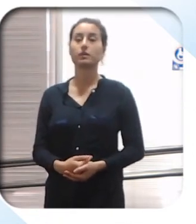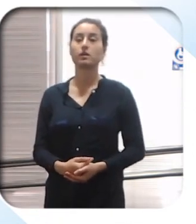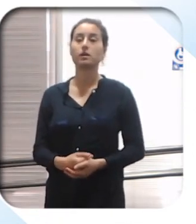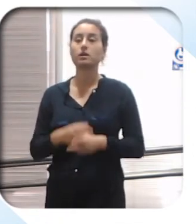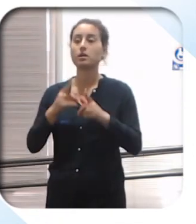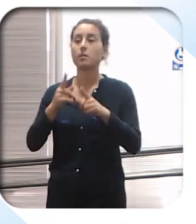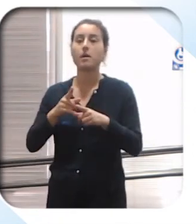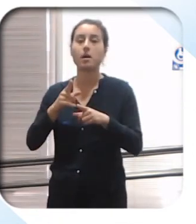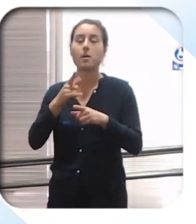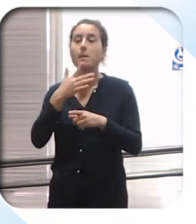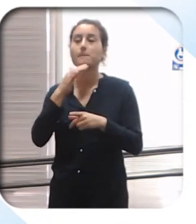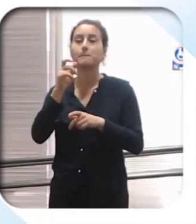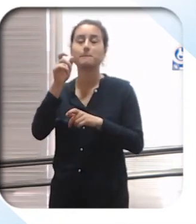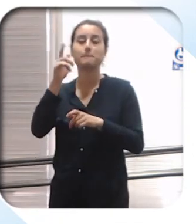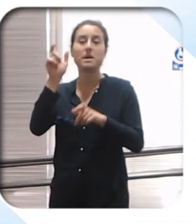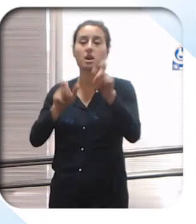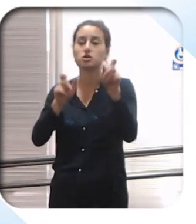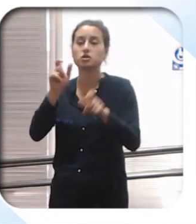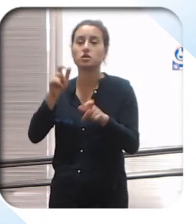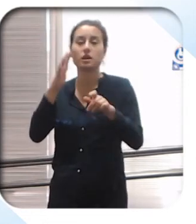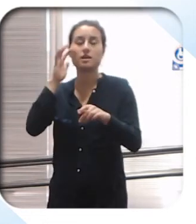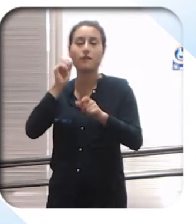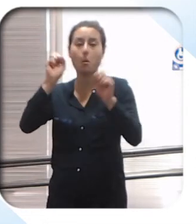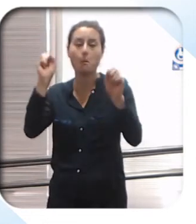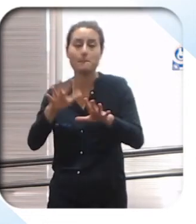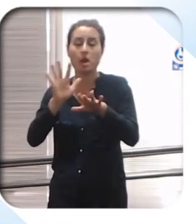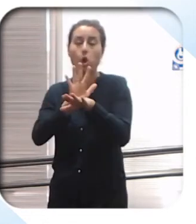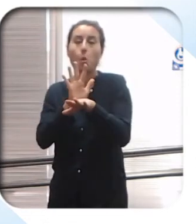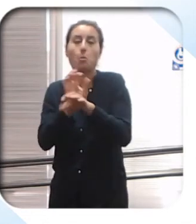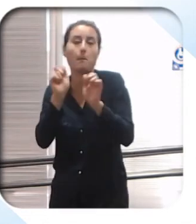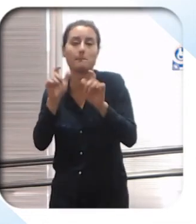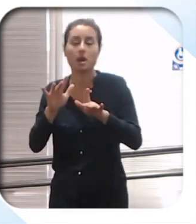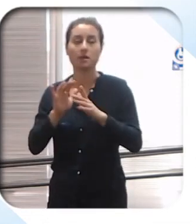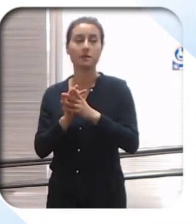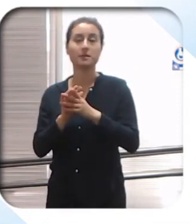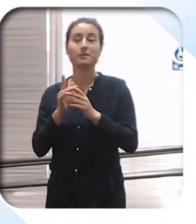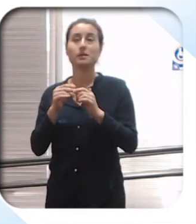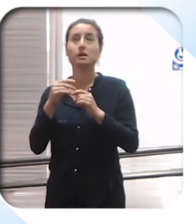brujos, hechiceros, para intentar normalizar,